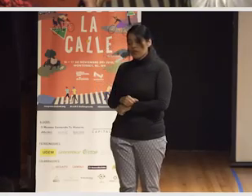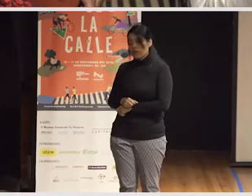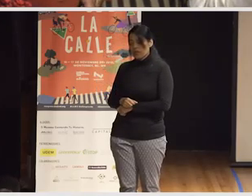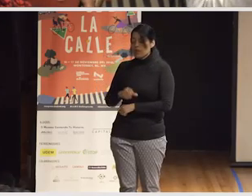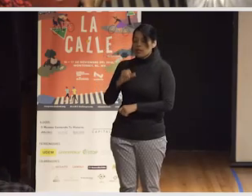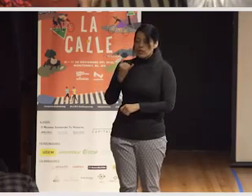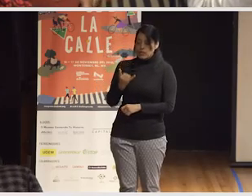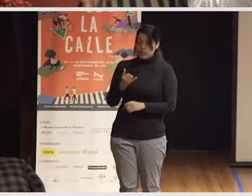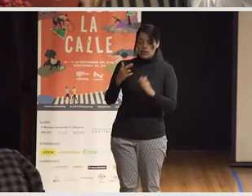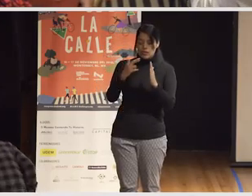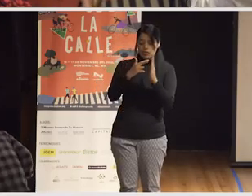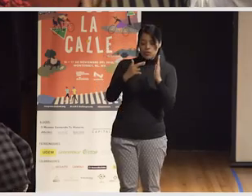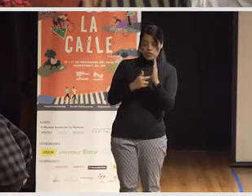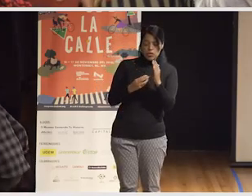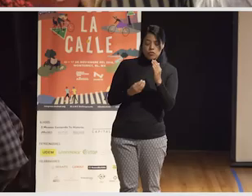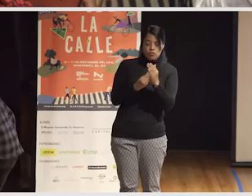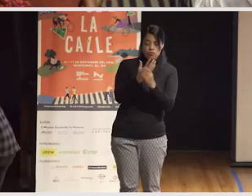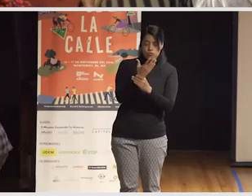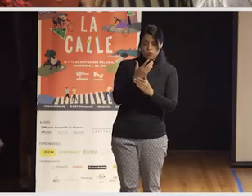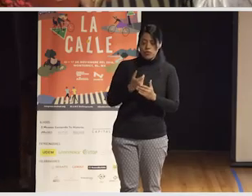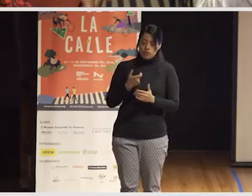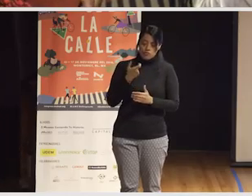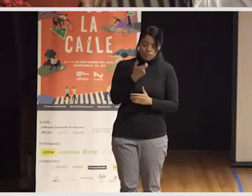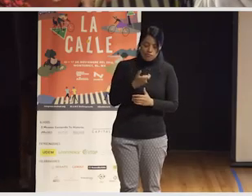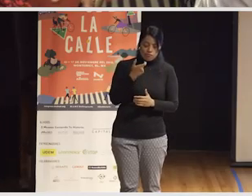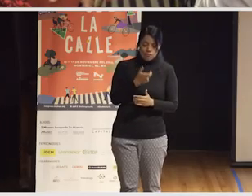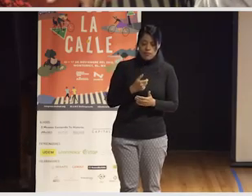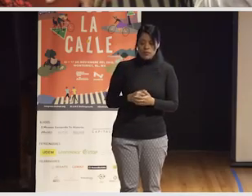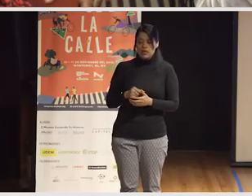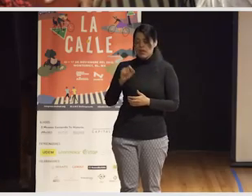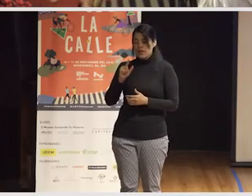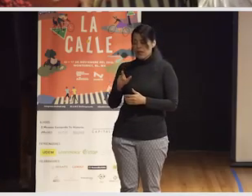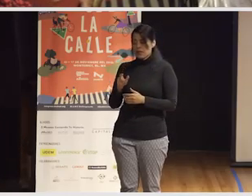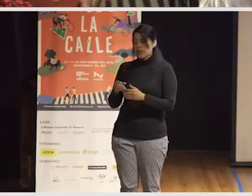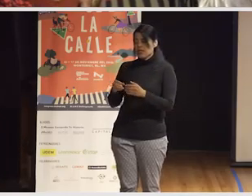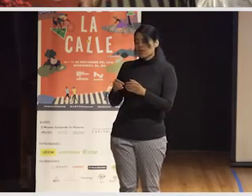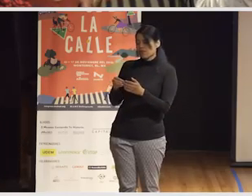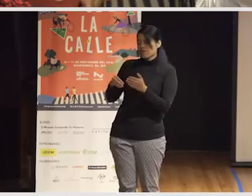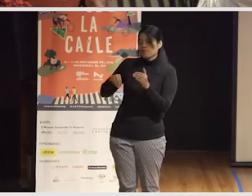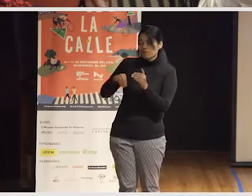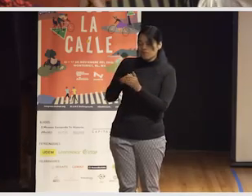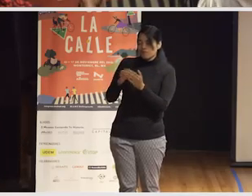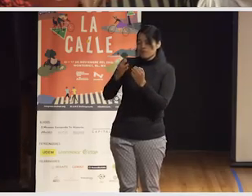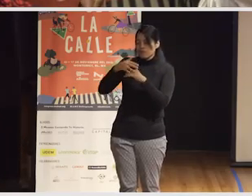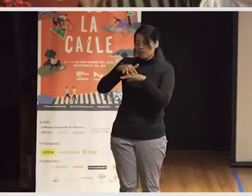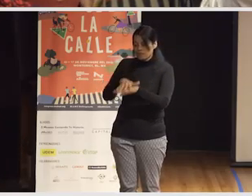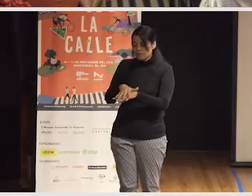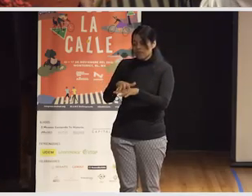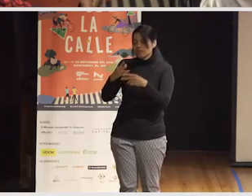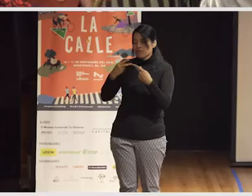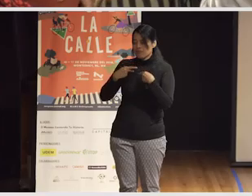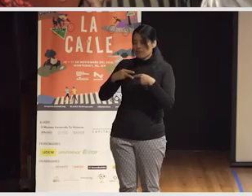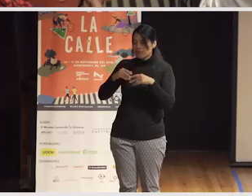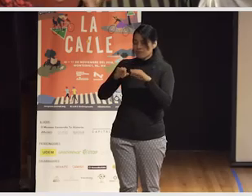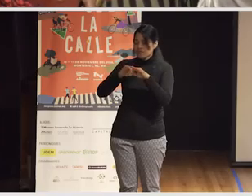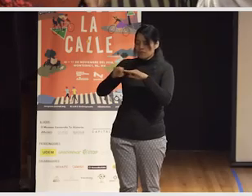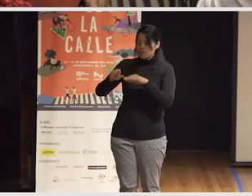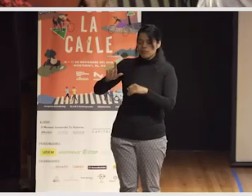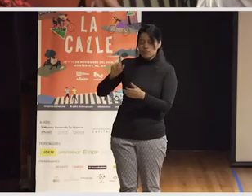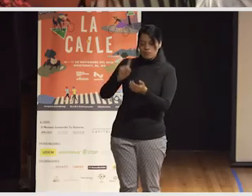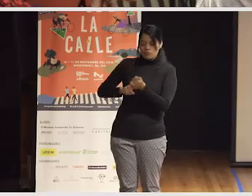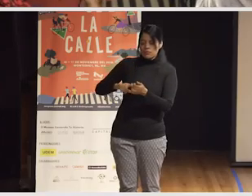actualización de los reglamentos como también le tienes que meter inversión a sensibilizar a tus compañeros de gabinete o del del